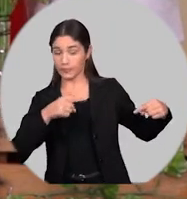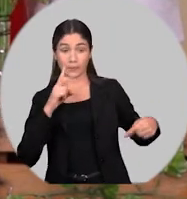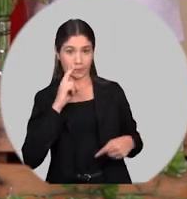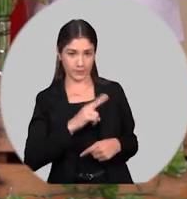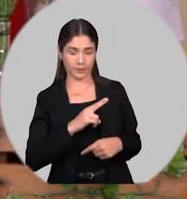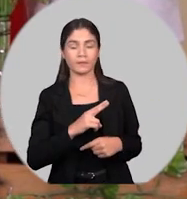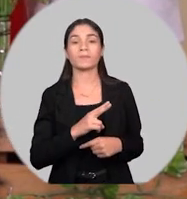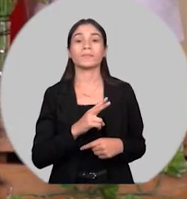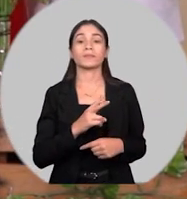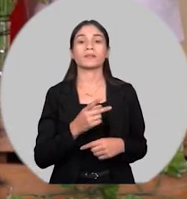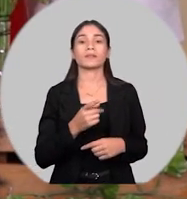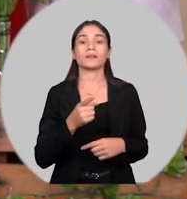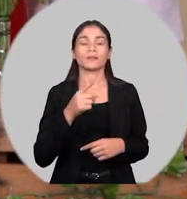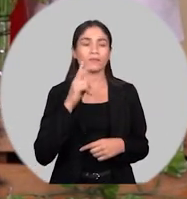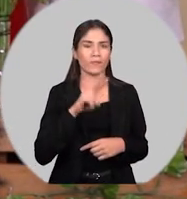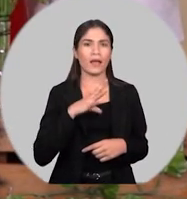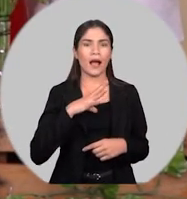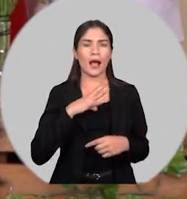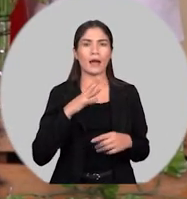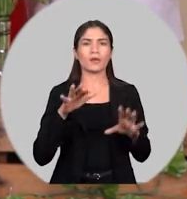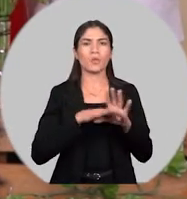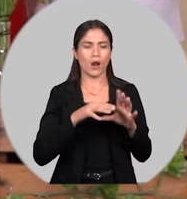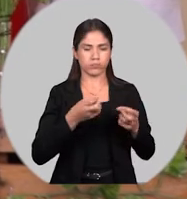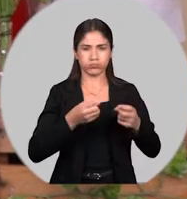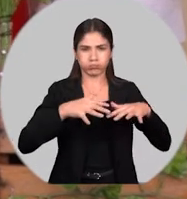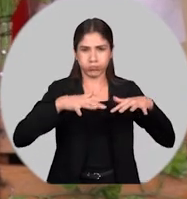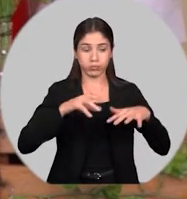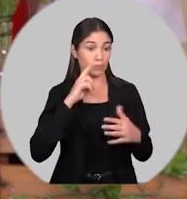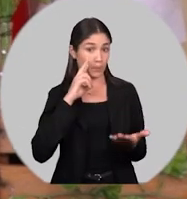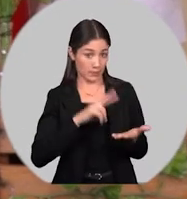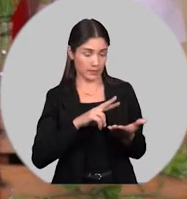cortar, van a ver, no se asusten porque vamos a tener una leche